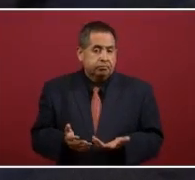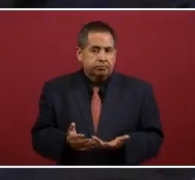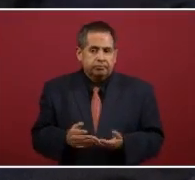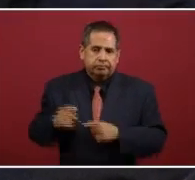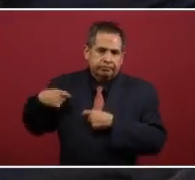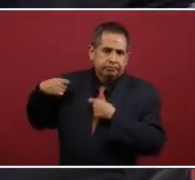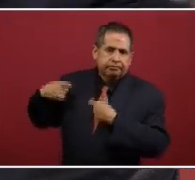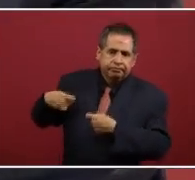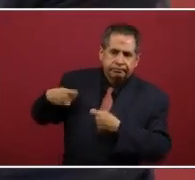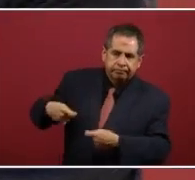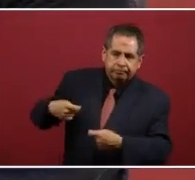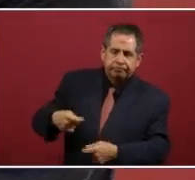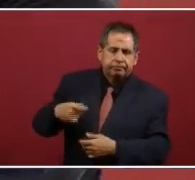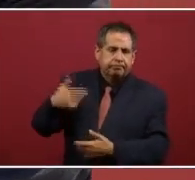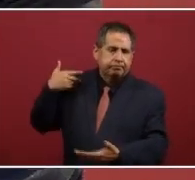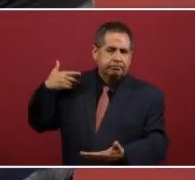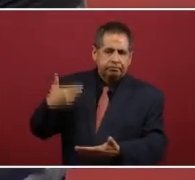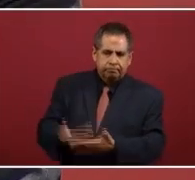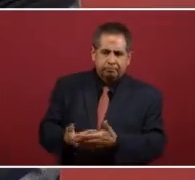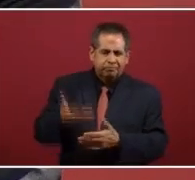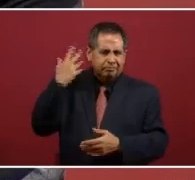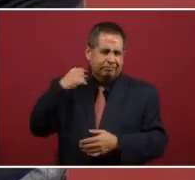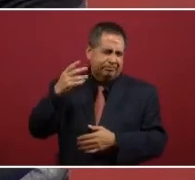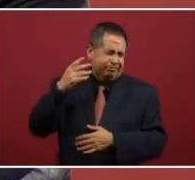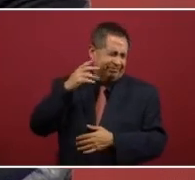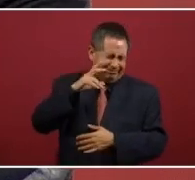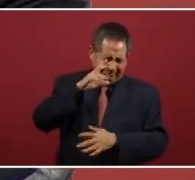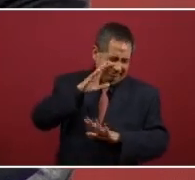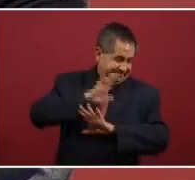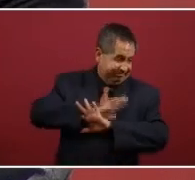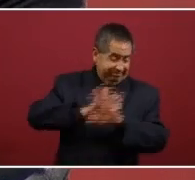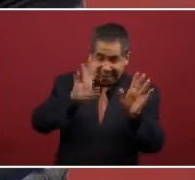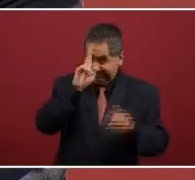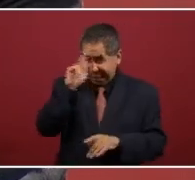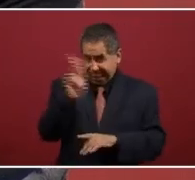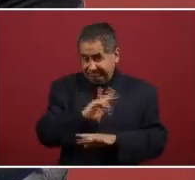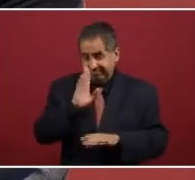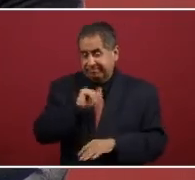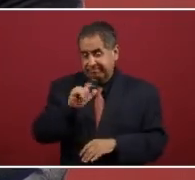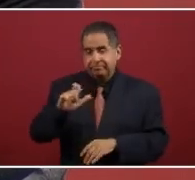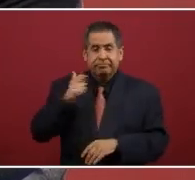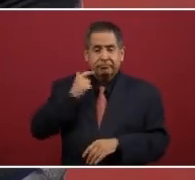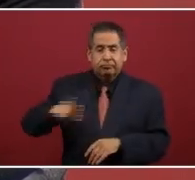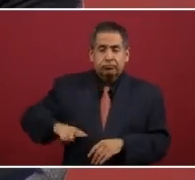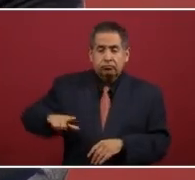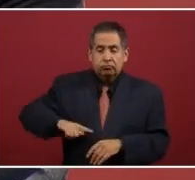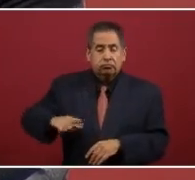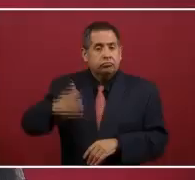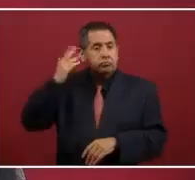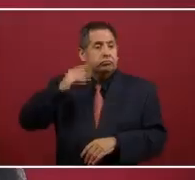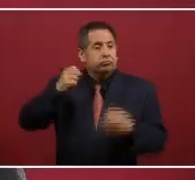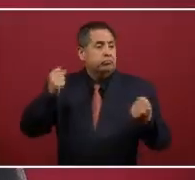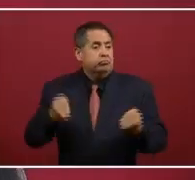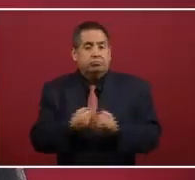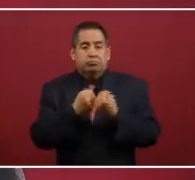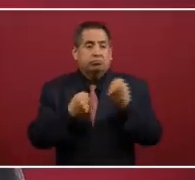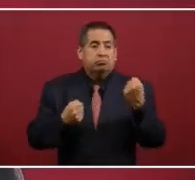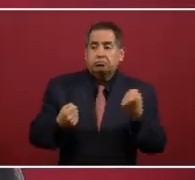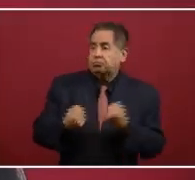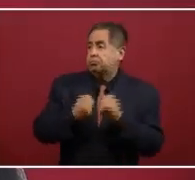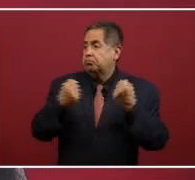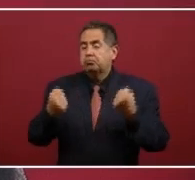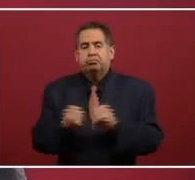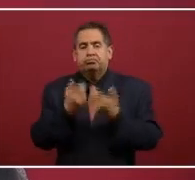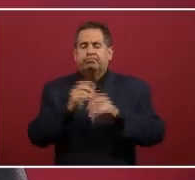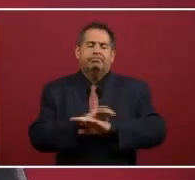herencia, el otro fruto podrido que nos dejaron, el querer enfrentar la violencia con la violencia,